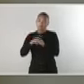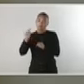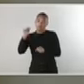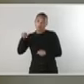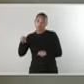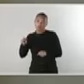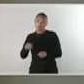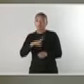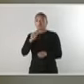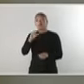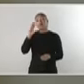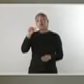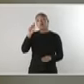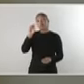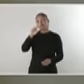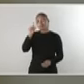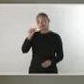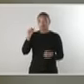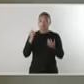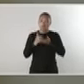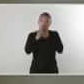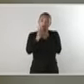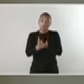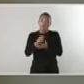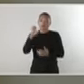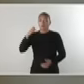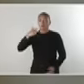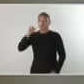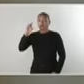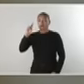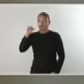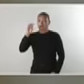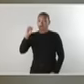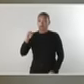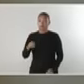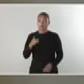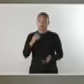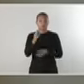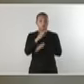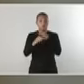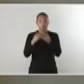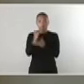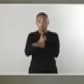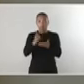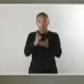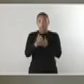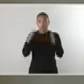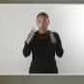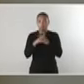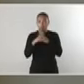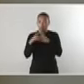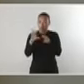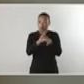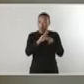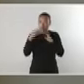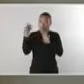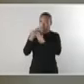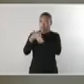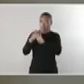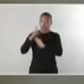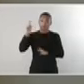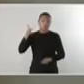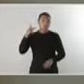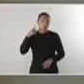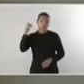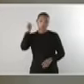apoyando el señor egidio Yo invito a los ciudadanos a que nos unamos Esta es una lucha de ciudadanos contra los políticos de siempre contra los políticos